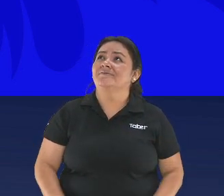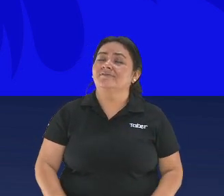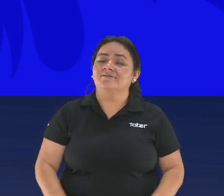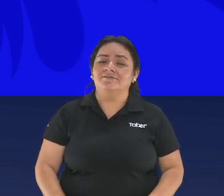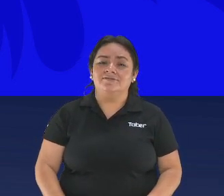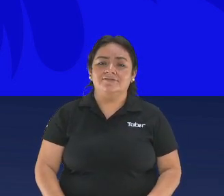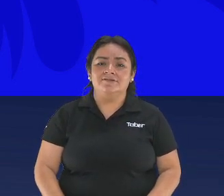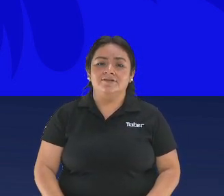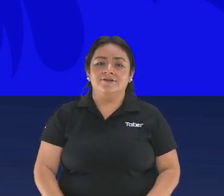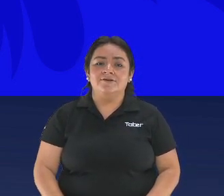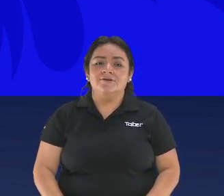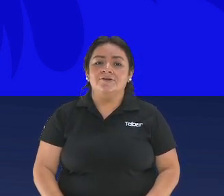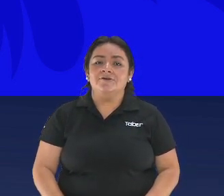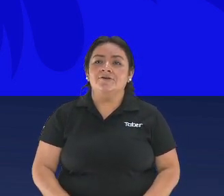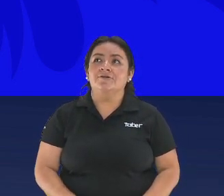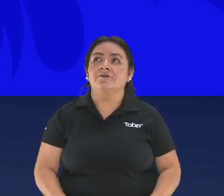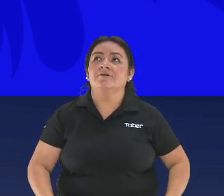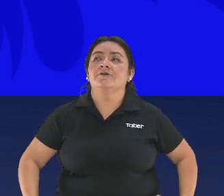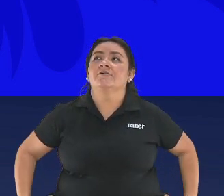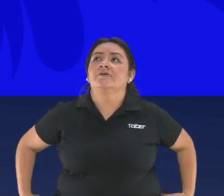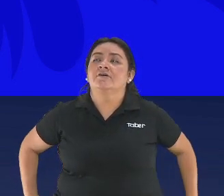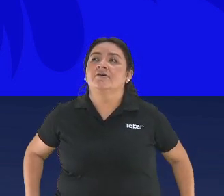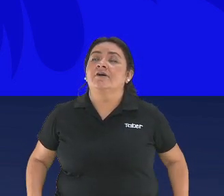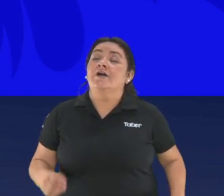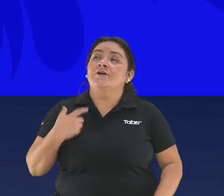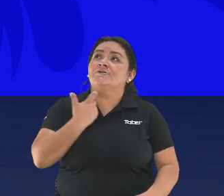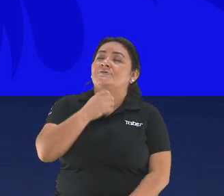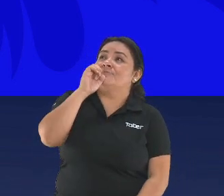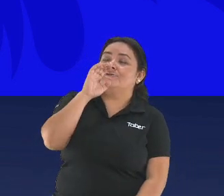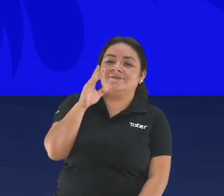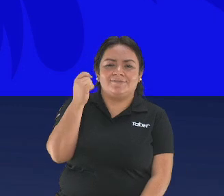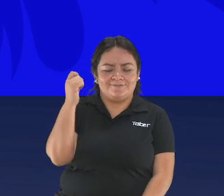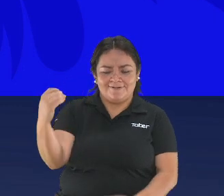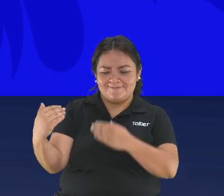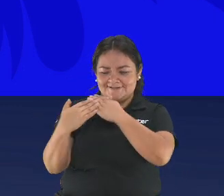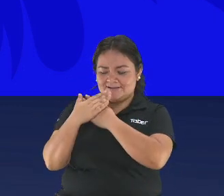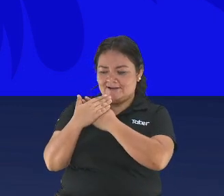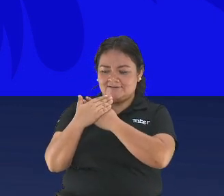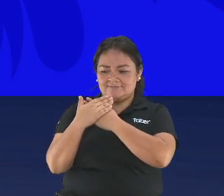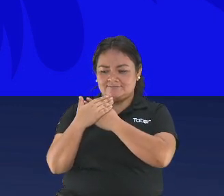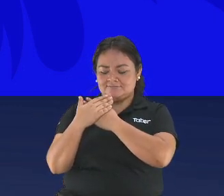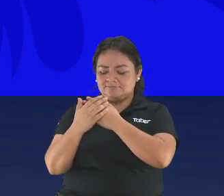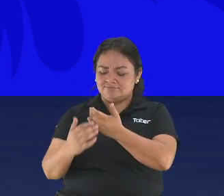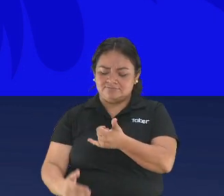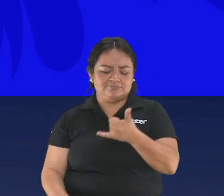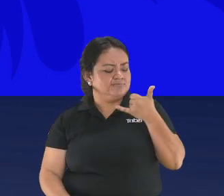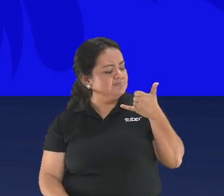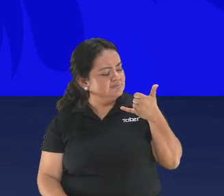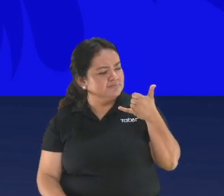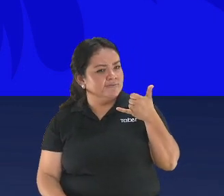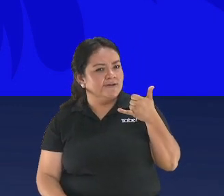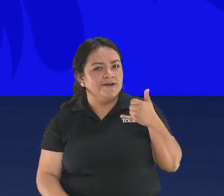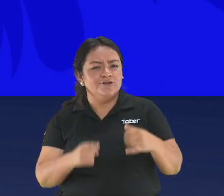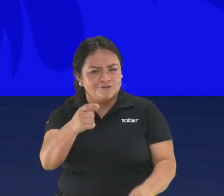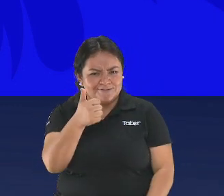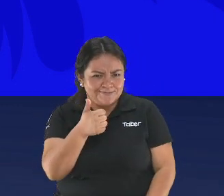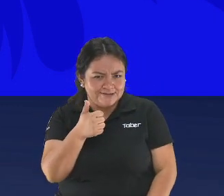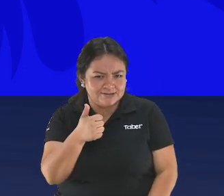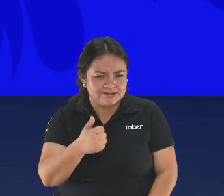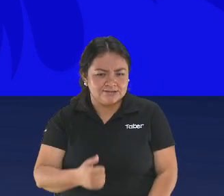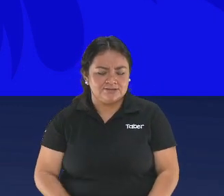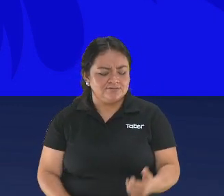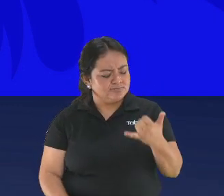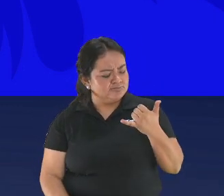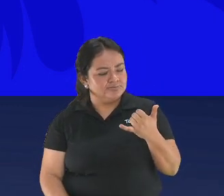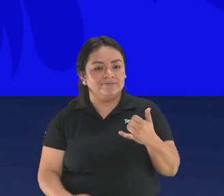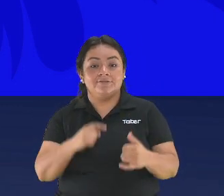cómo hago para superar esto y de repente te cae un mensaje mira está bien y